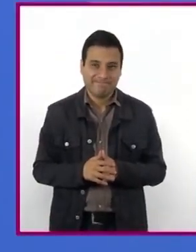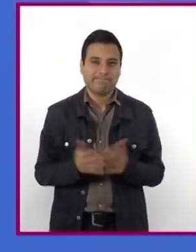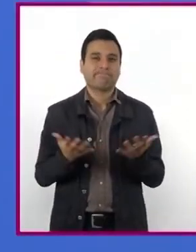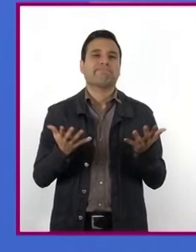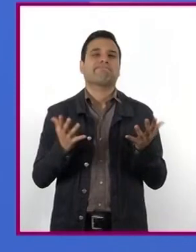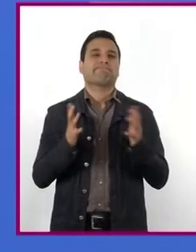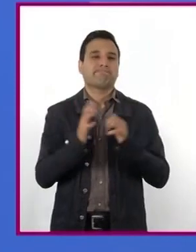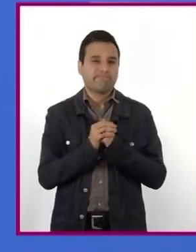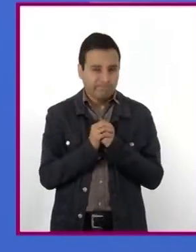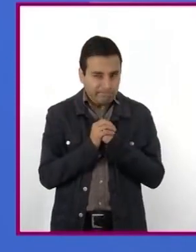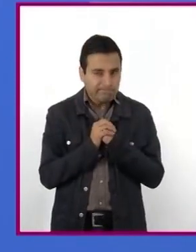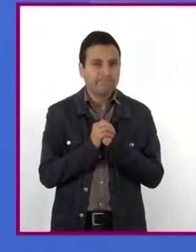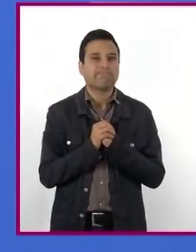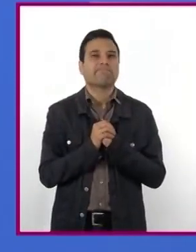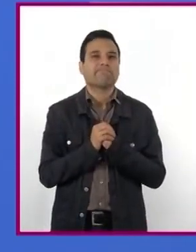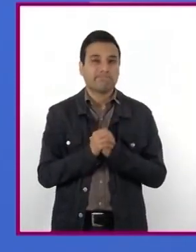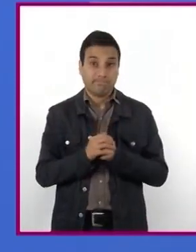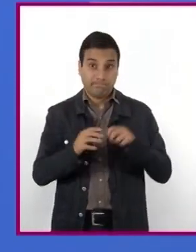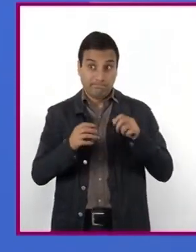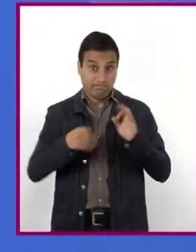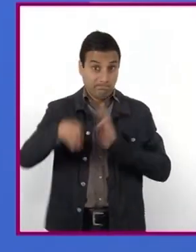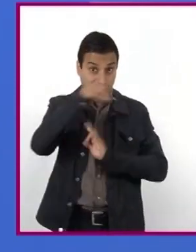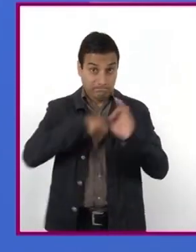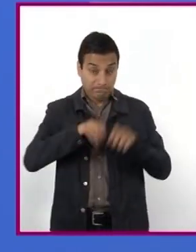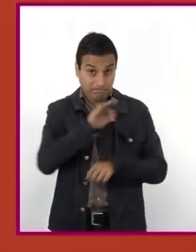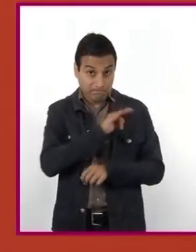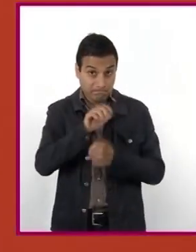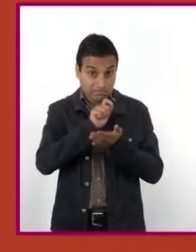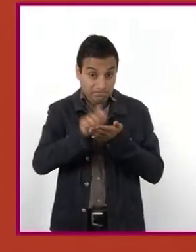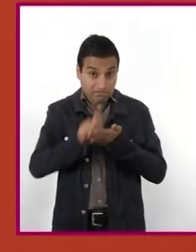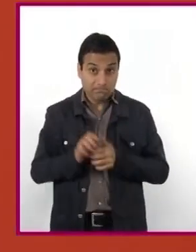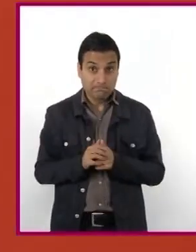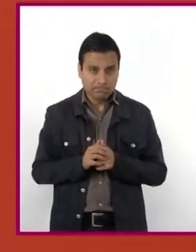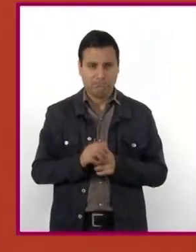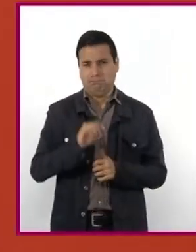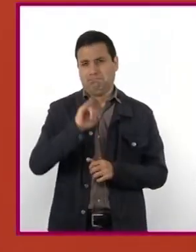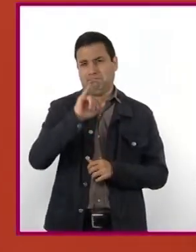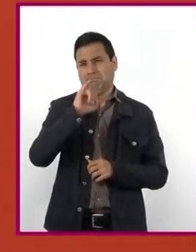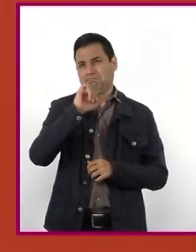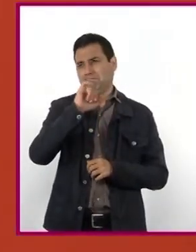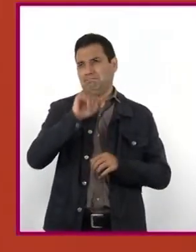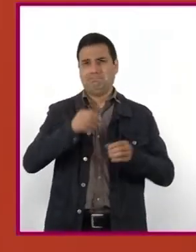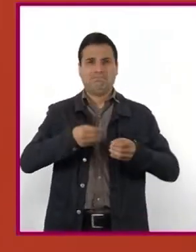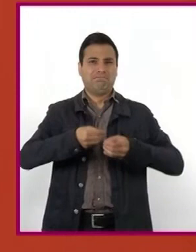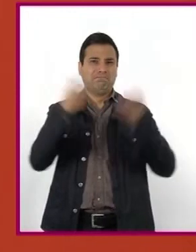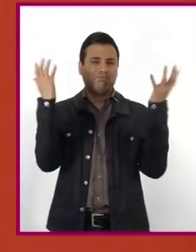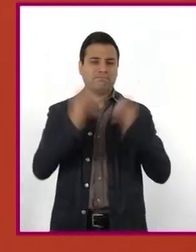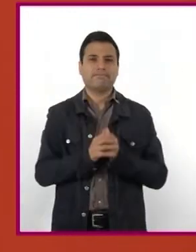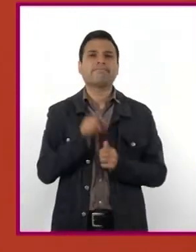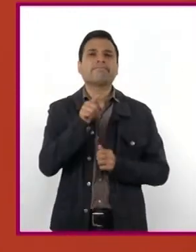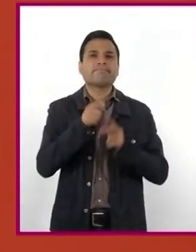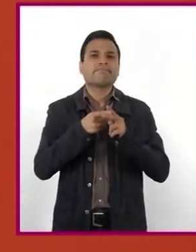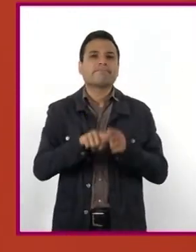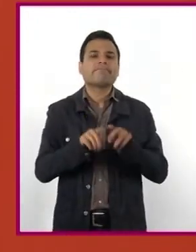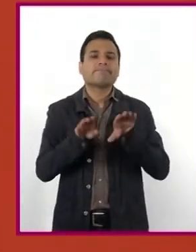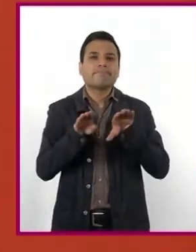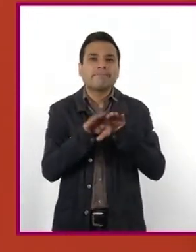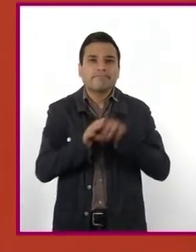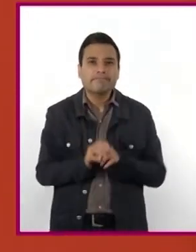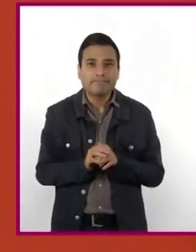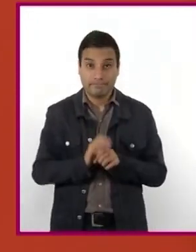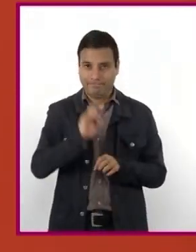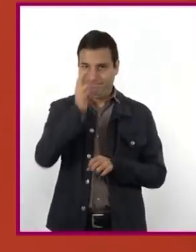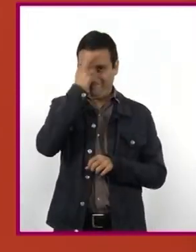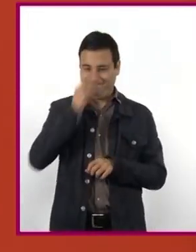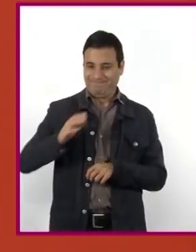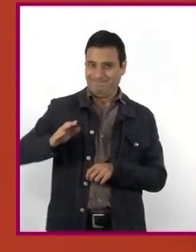Entonces, maestra, ¿todos podemos escribir? Por supuesto. Una manera de iniciar es siguiendo la estructura